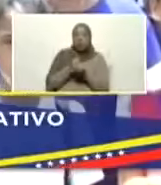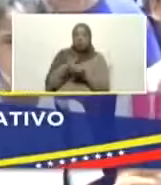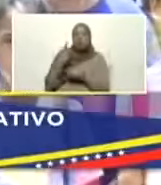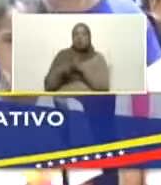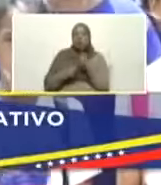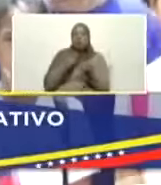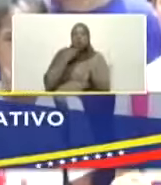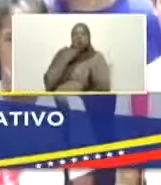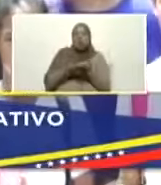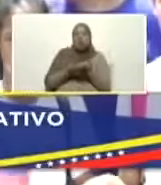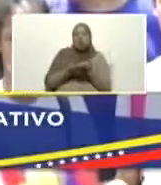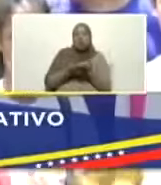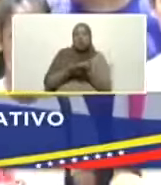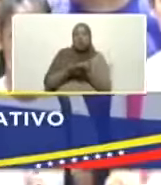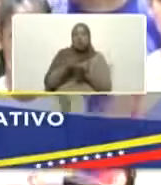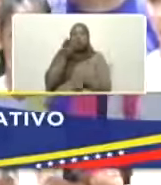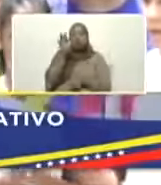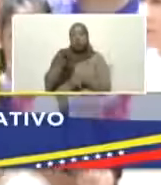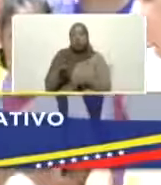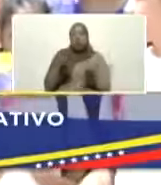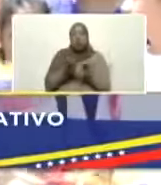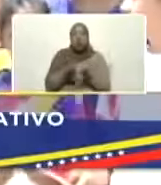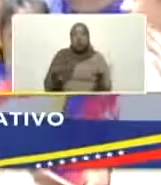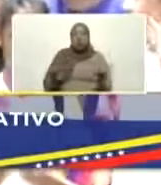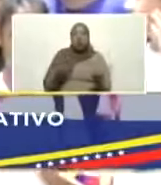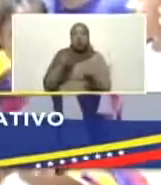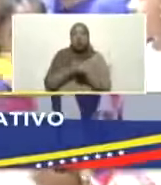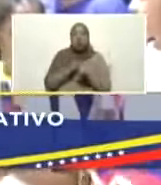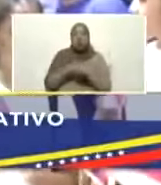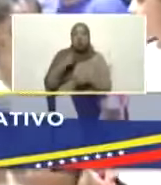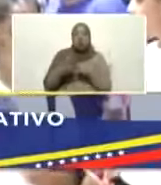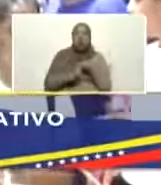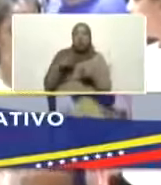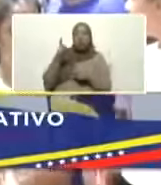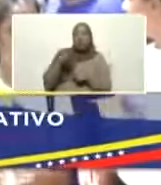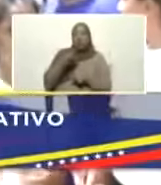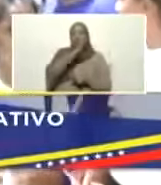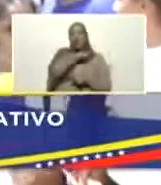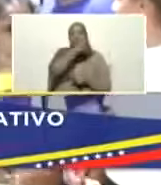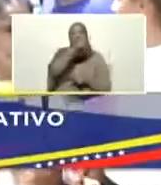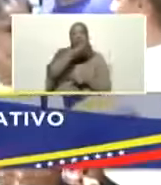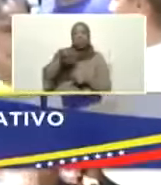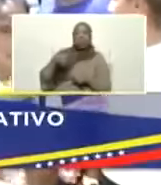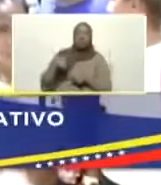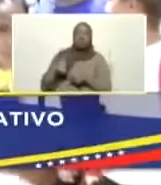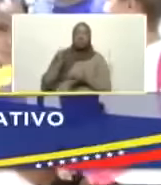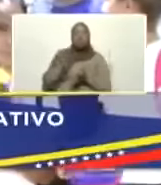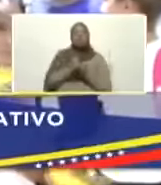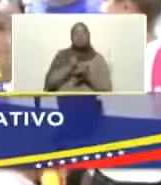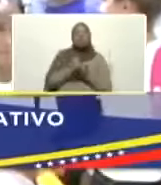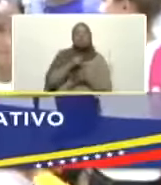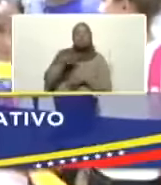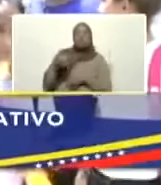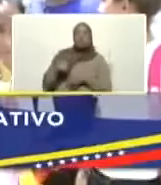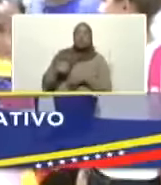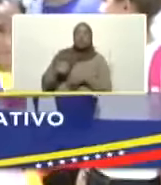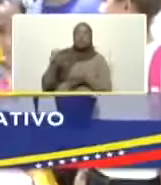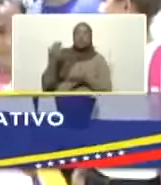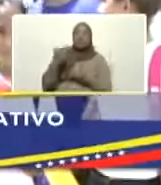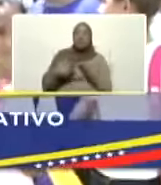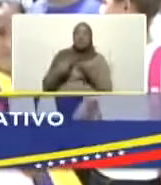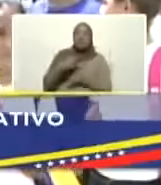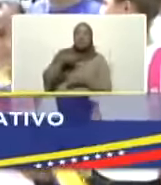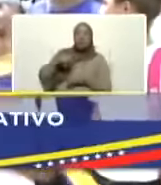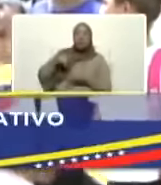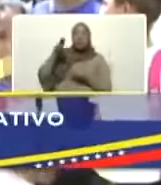la llave del complejo educativo Lutecia Hernández a la directora de la institución para que